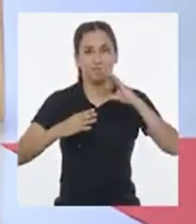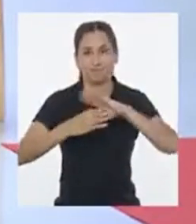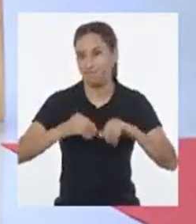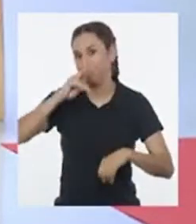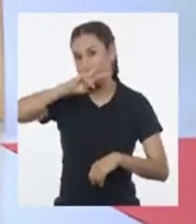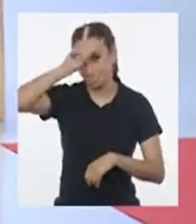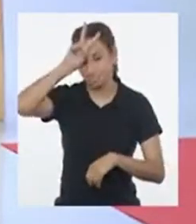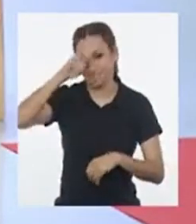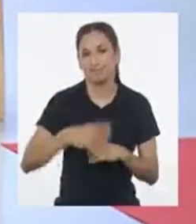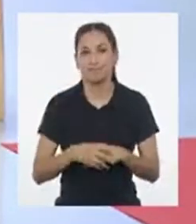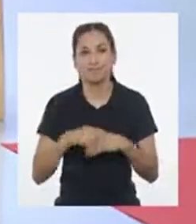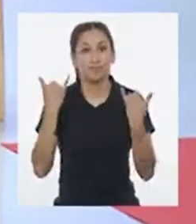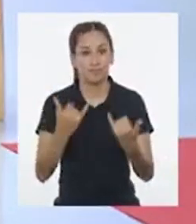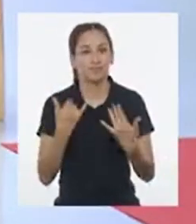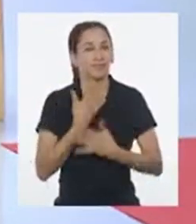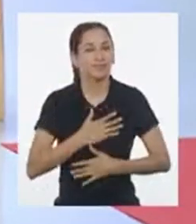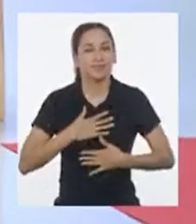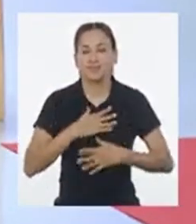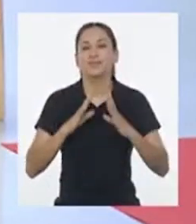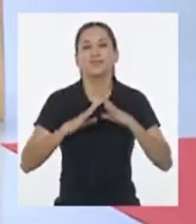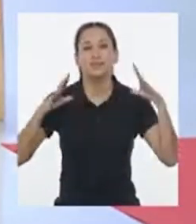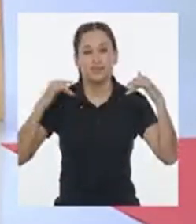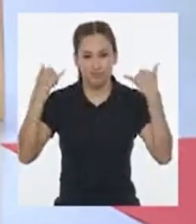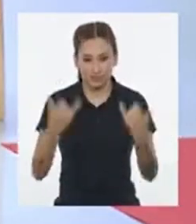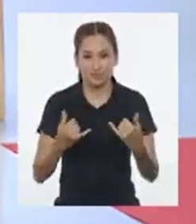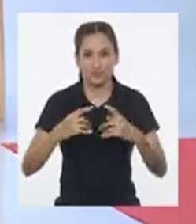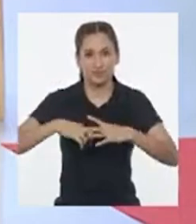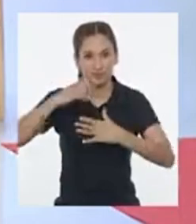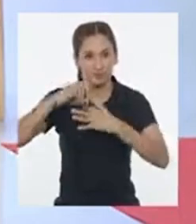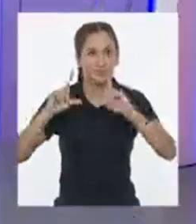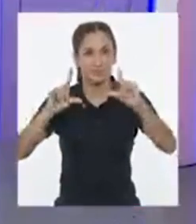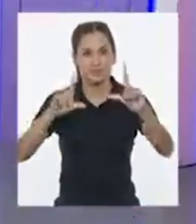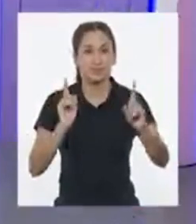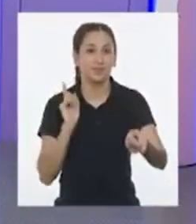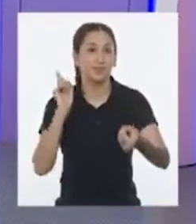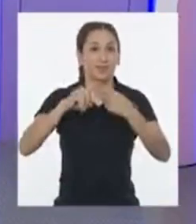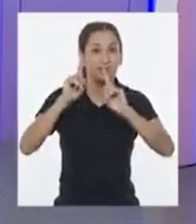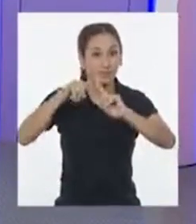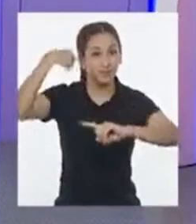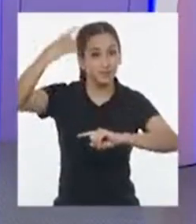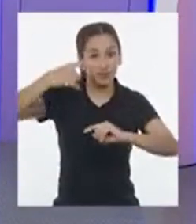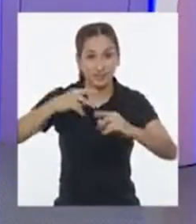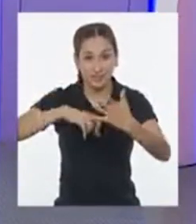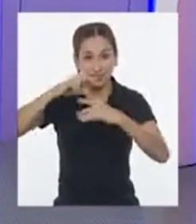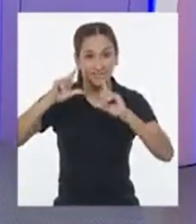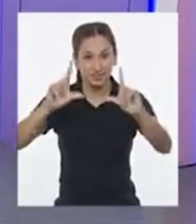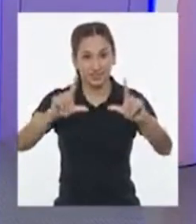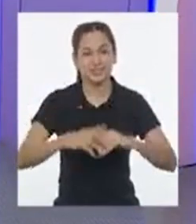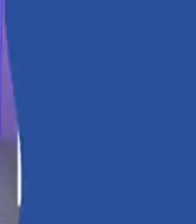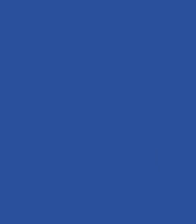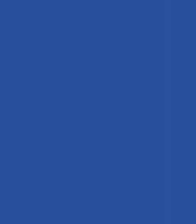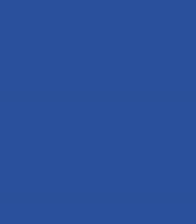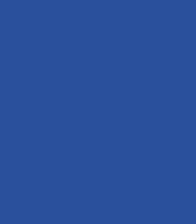nuestra historia. Hoy disfruté mucho el programa. Hasta un próximo programa.